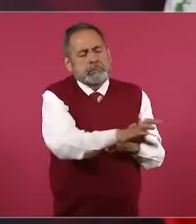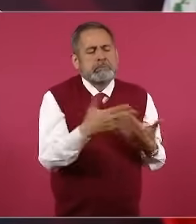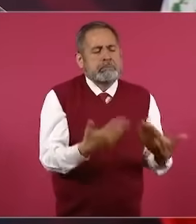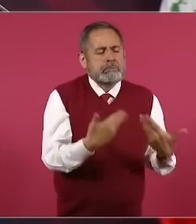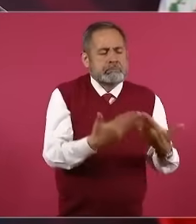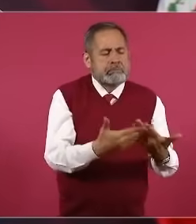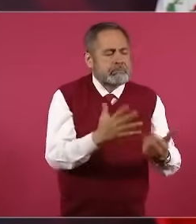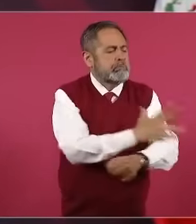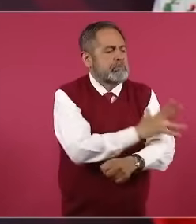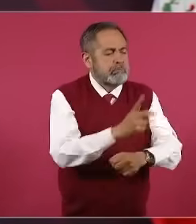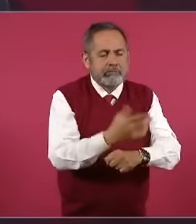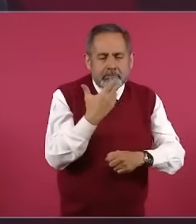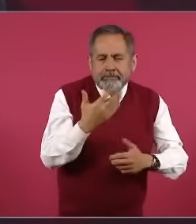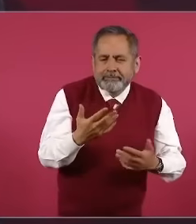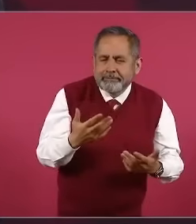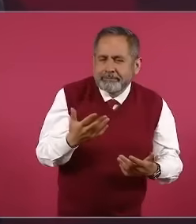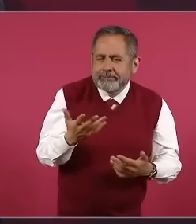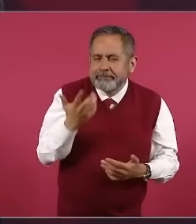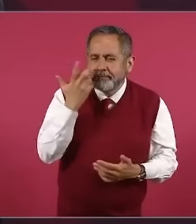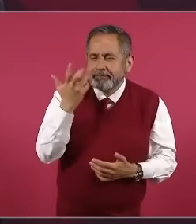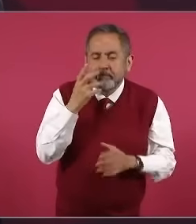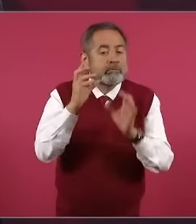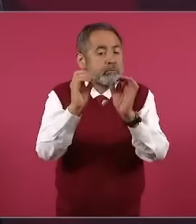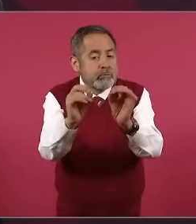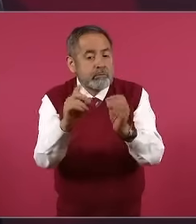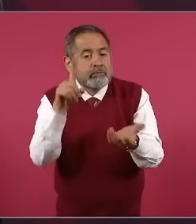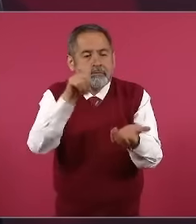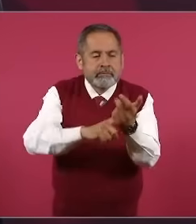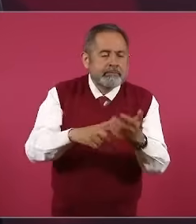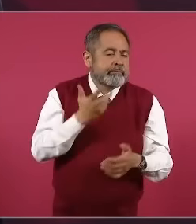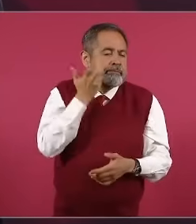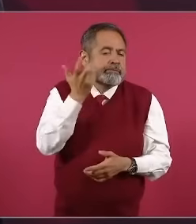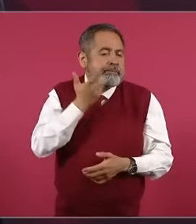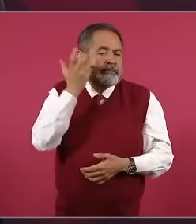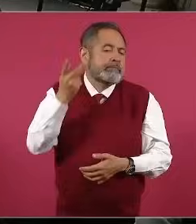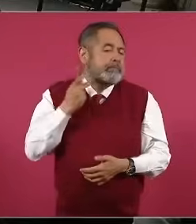¿O es con propósitos políticos?